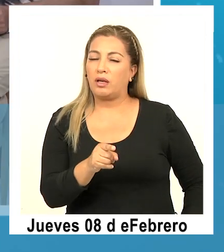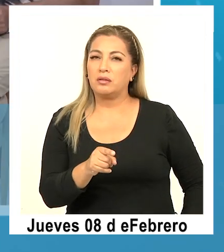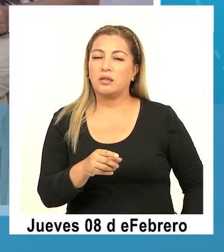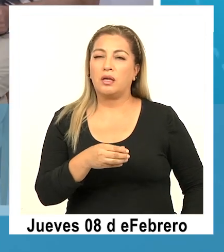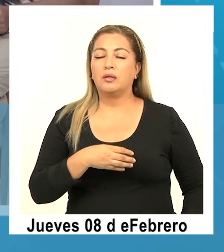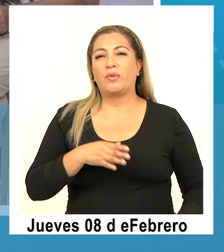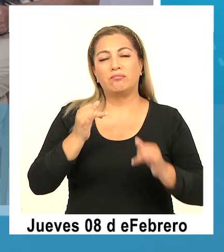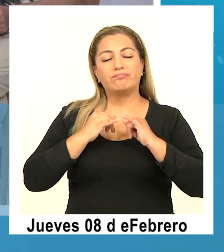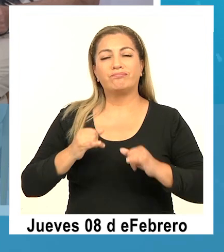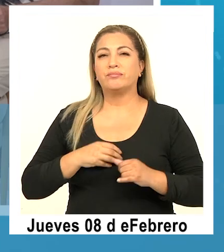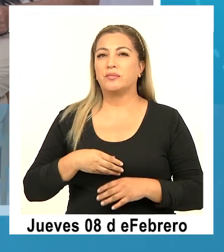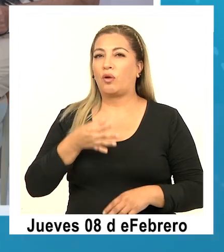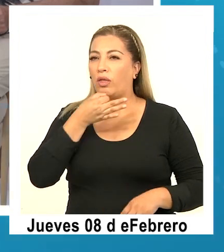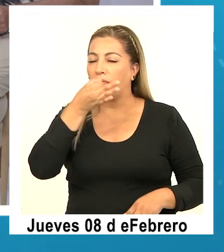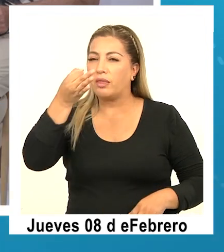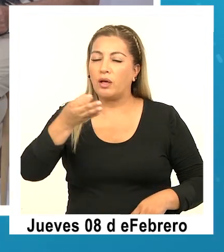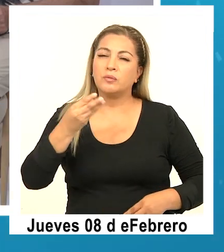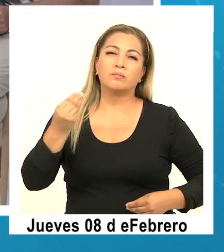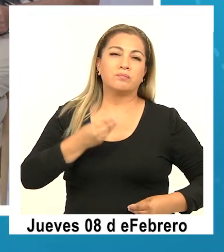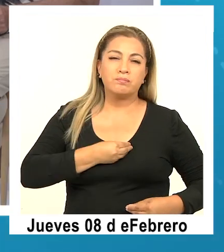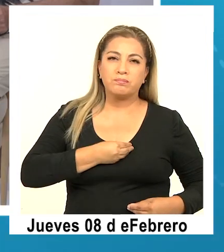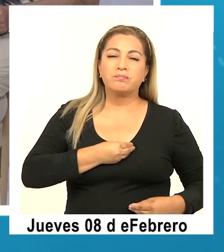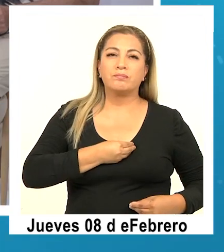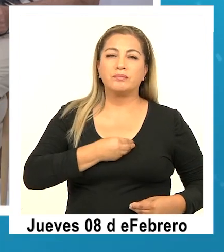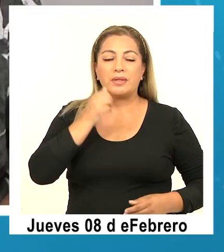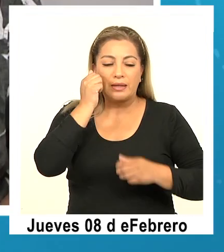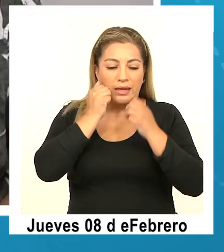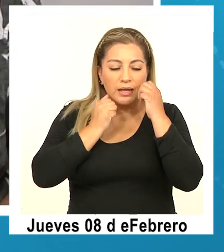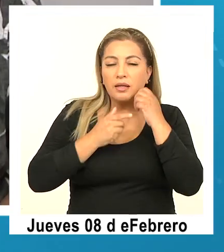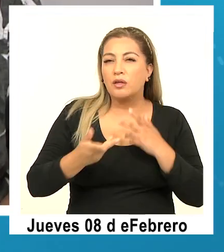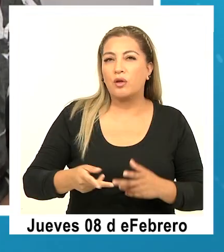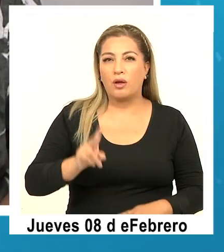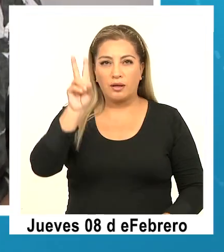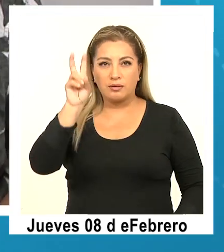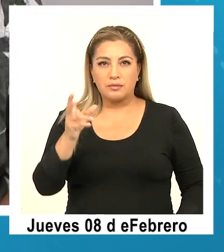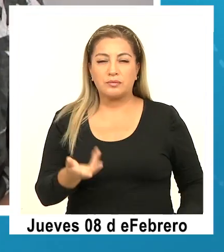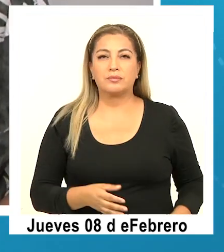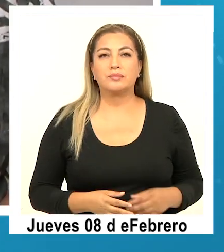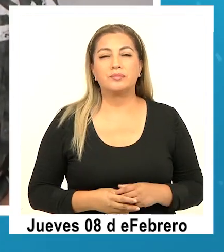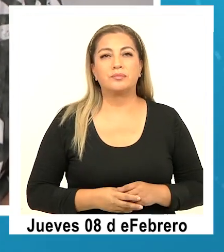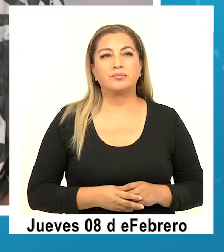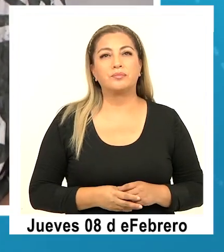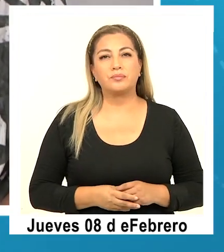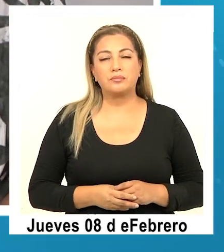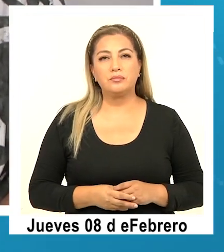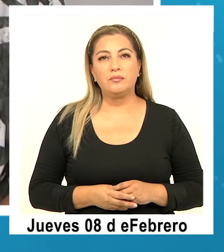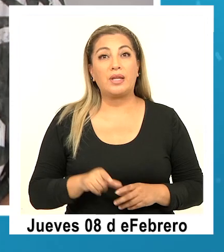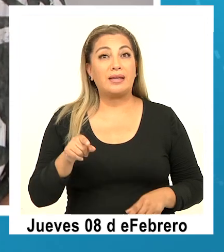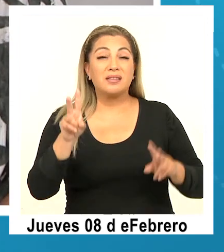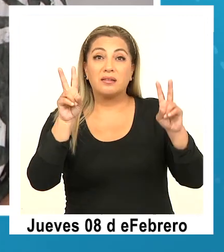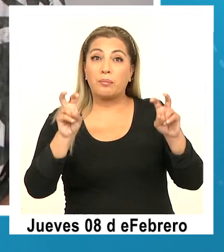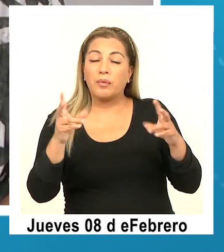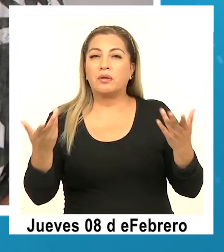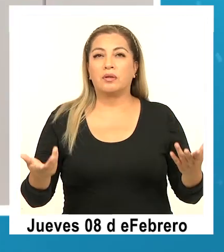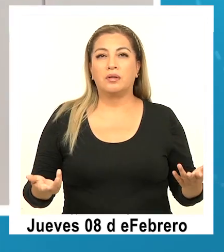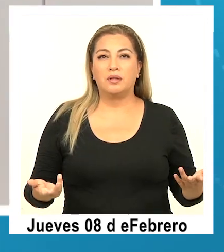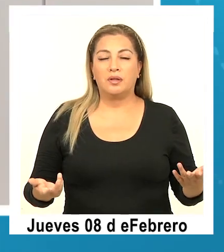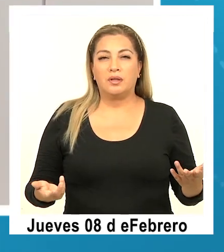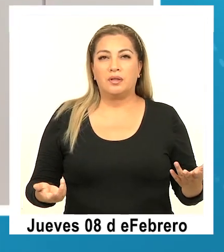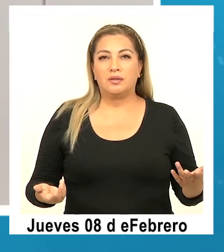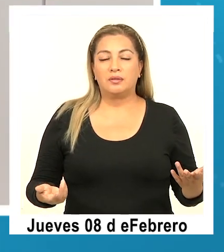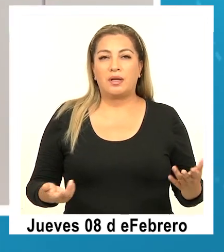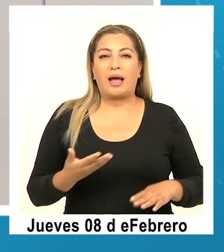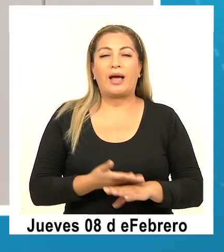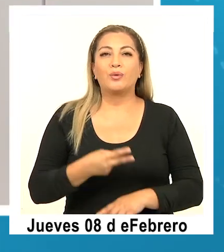pesar y solidaridad, cariño frente a esto. Y esto además se da en un contexto, ¿cierto?, donde teníamos